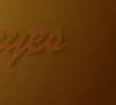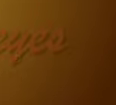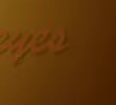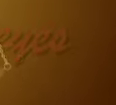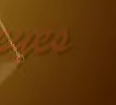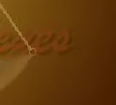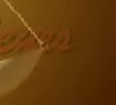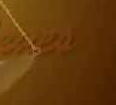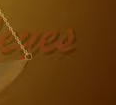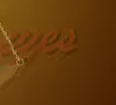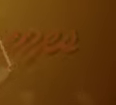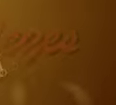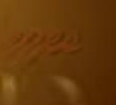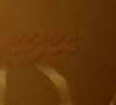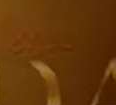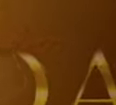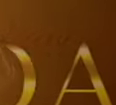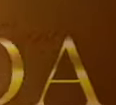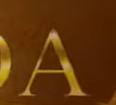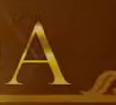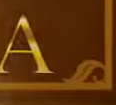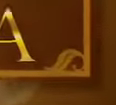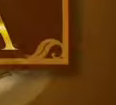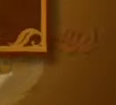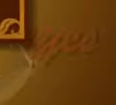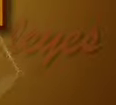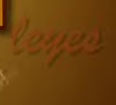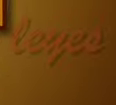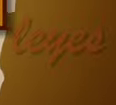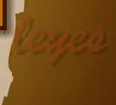de la Defensa Nacional. ¡Adelante!